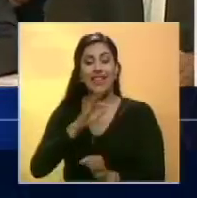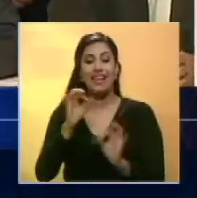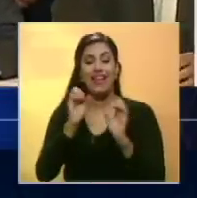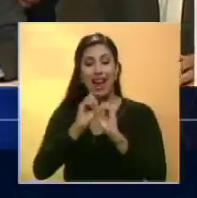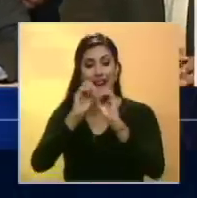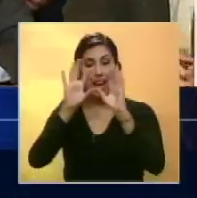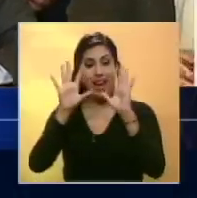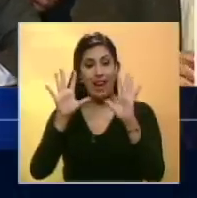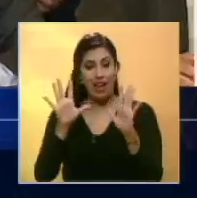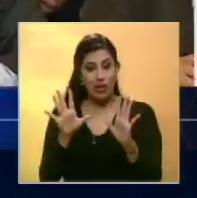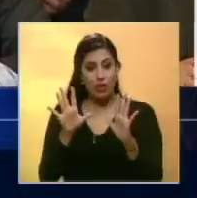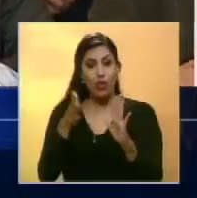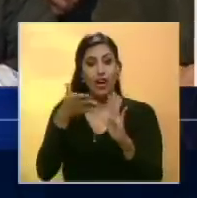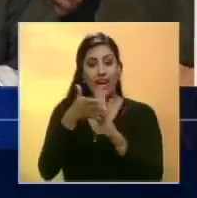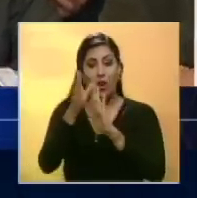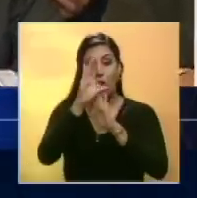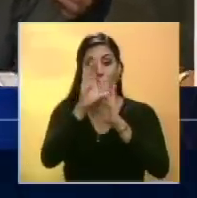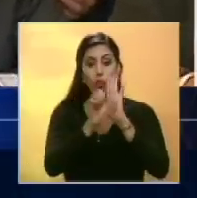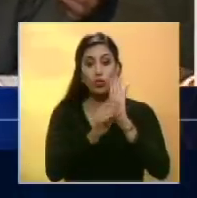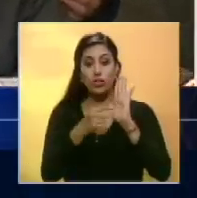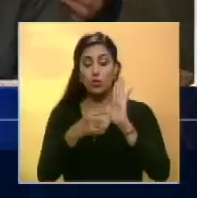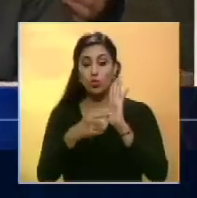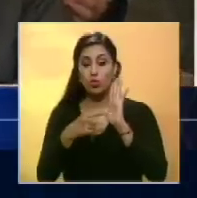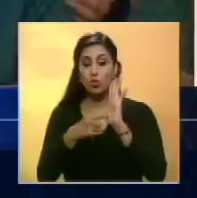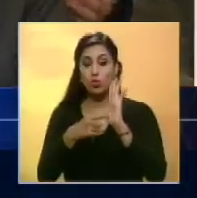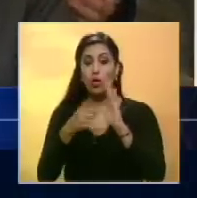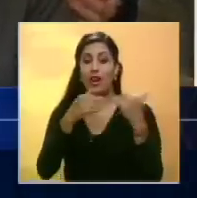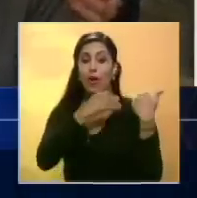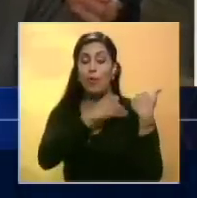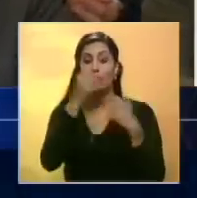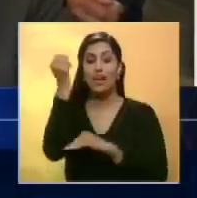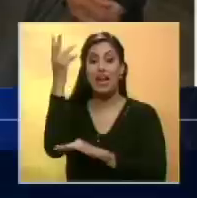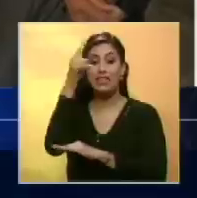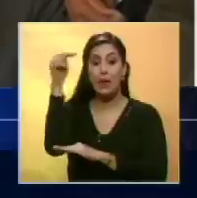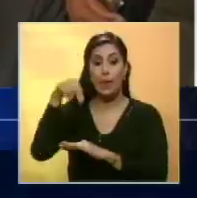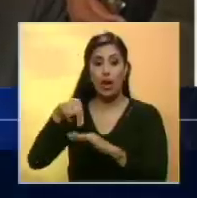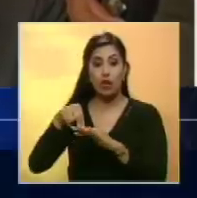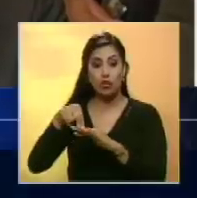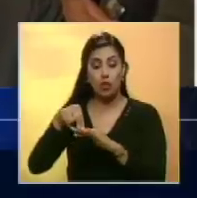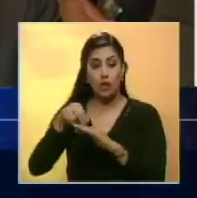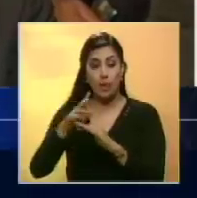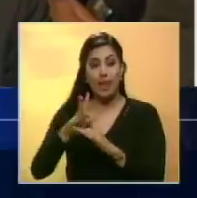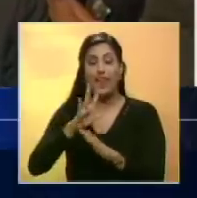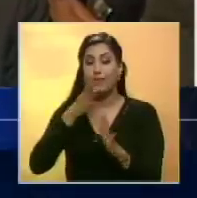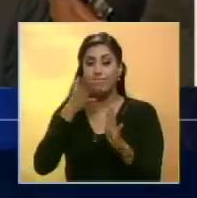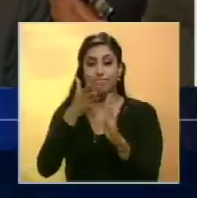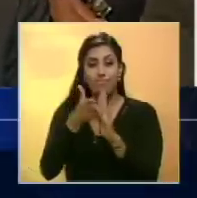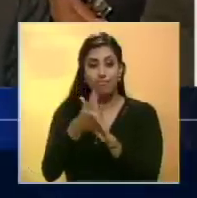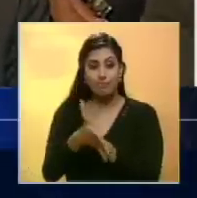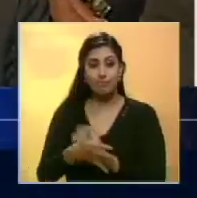expresas que la Constitución le señala a la Asamblea Nacional de